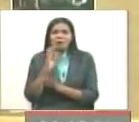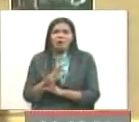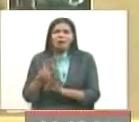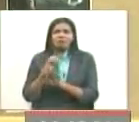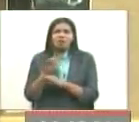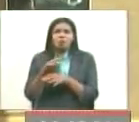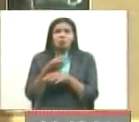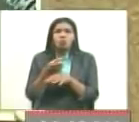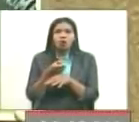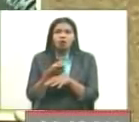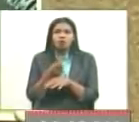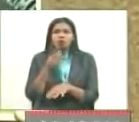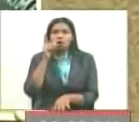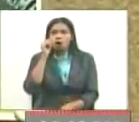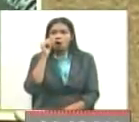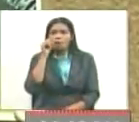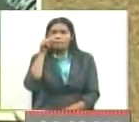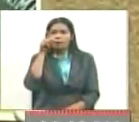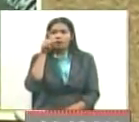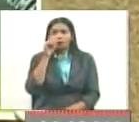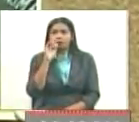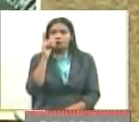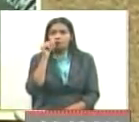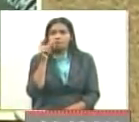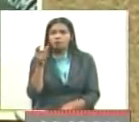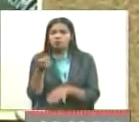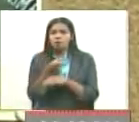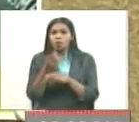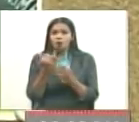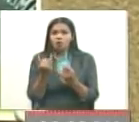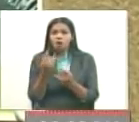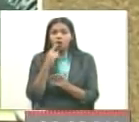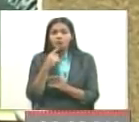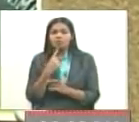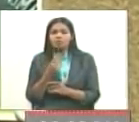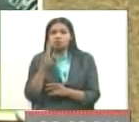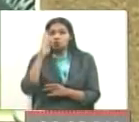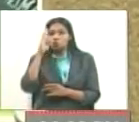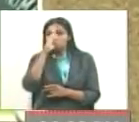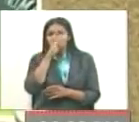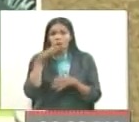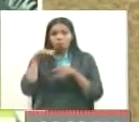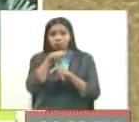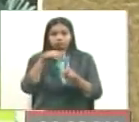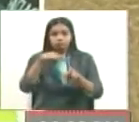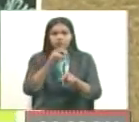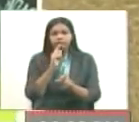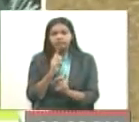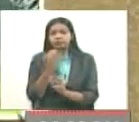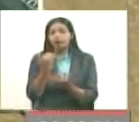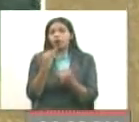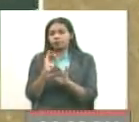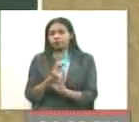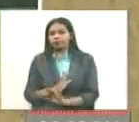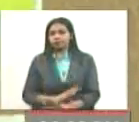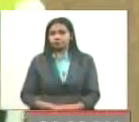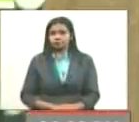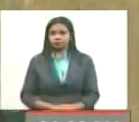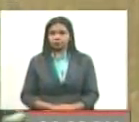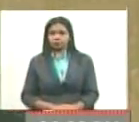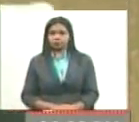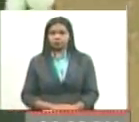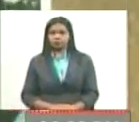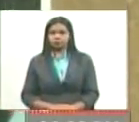buscando, este que está aquí. Seguro que ahorita dicen que Diosdado los anda persiguiendo. Ajá. Aquí